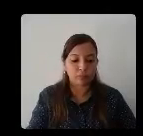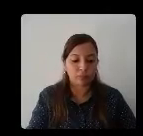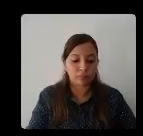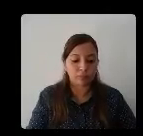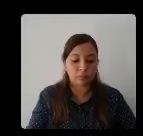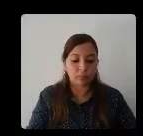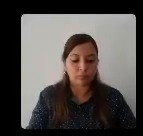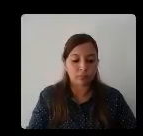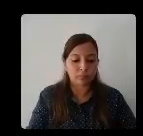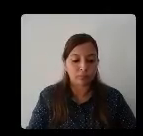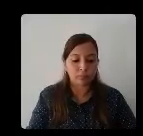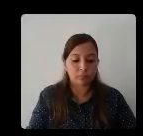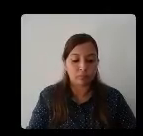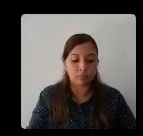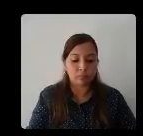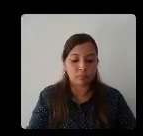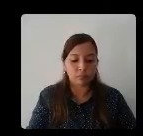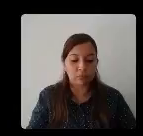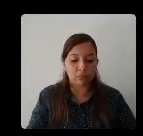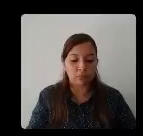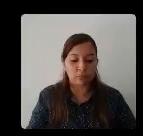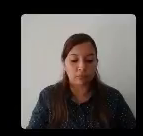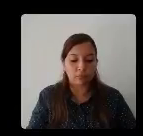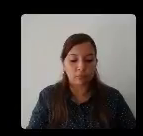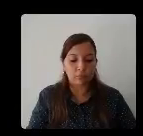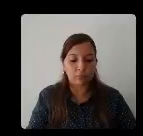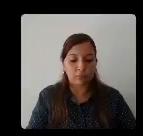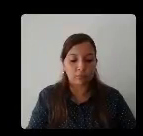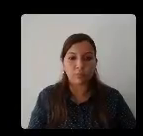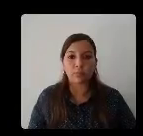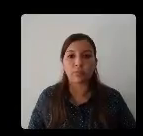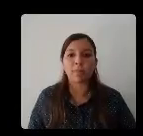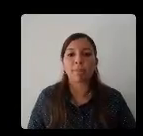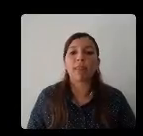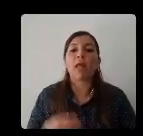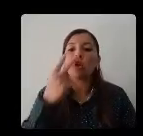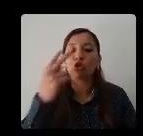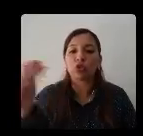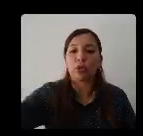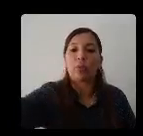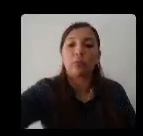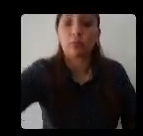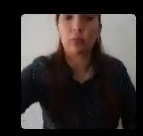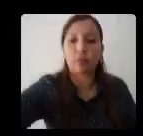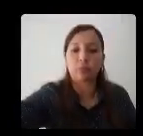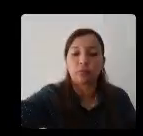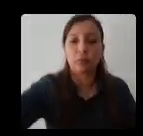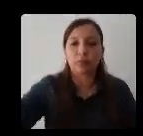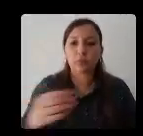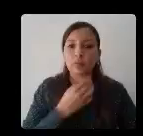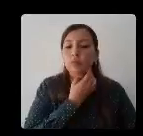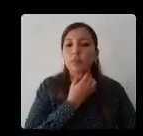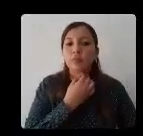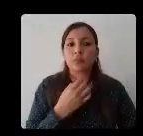año reactivar nuevas rutas para entretener más al visitante, porque ahí que vienen, pues ahí decimos hablando. Así